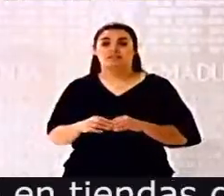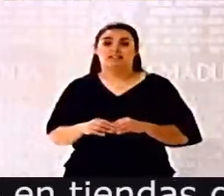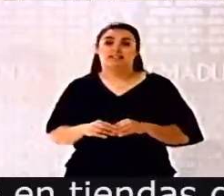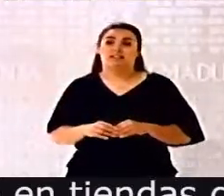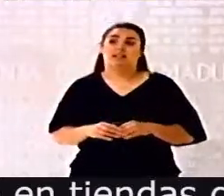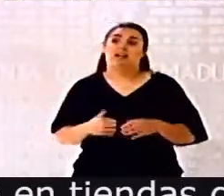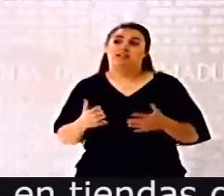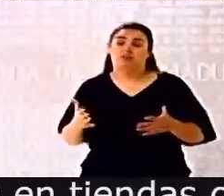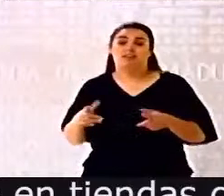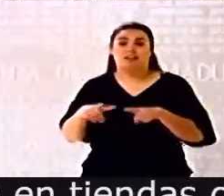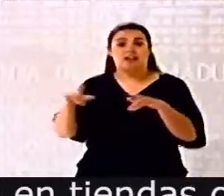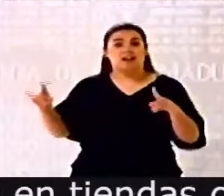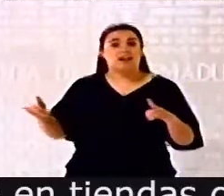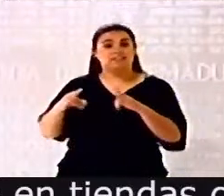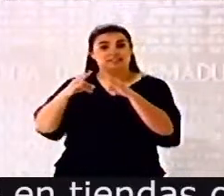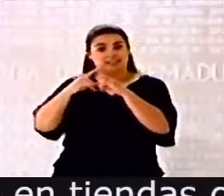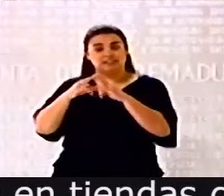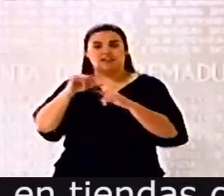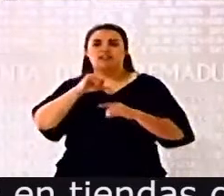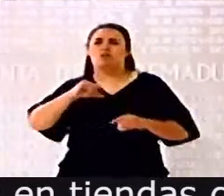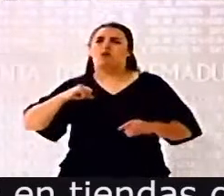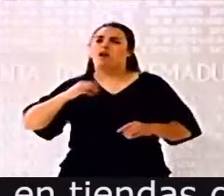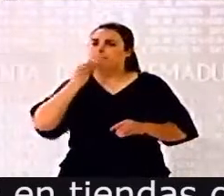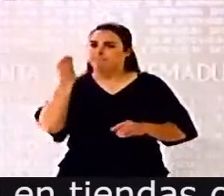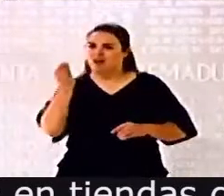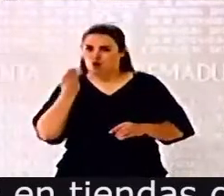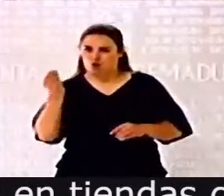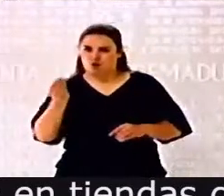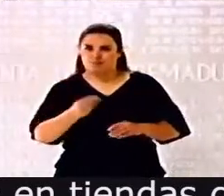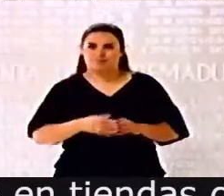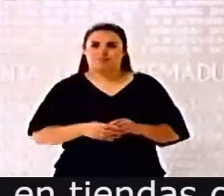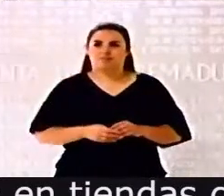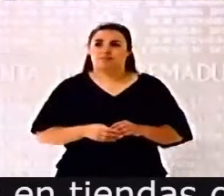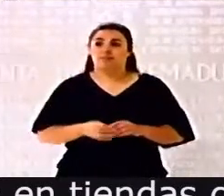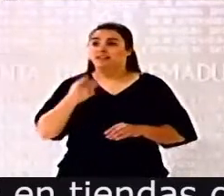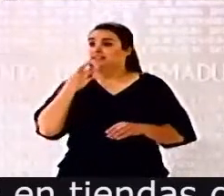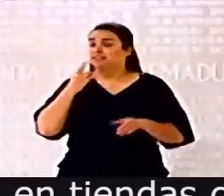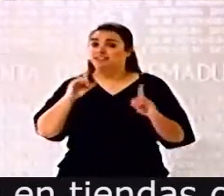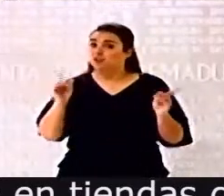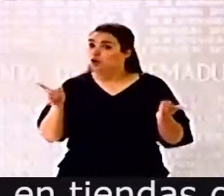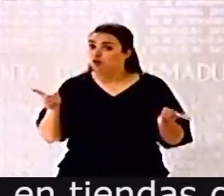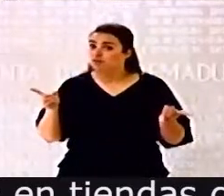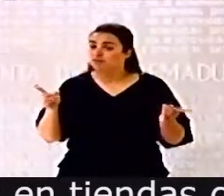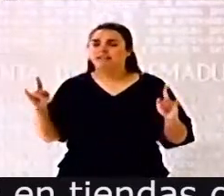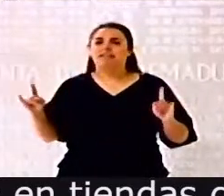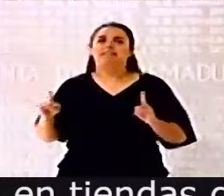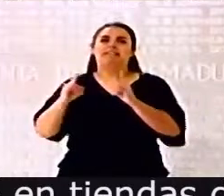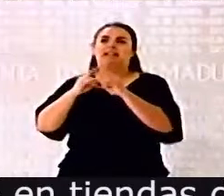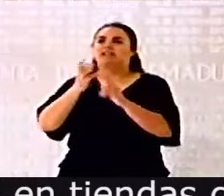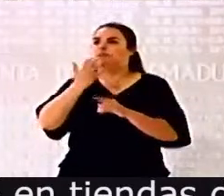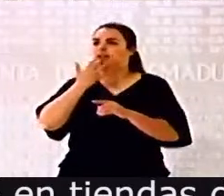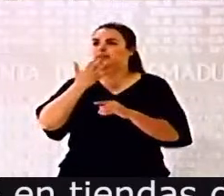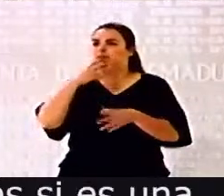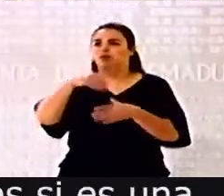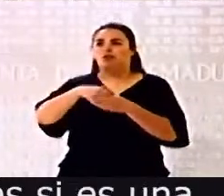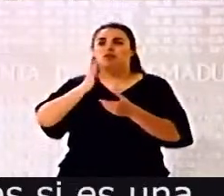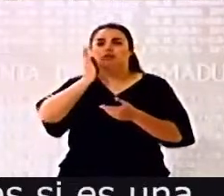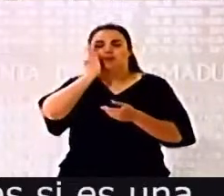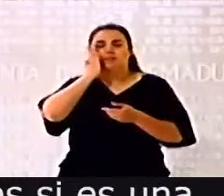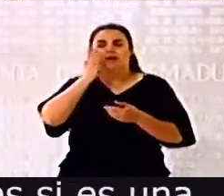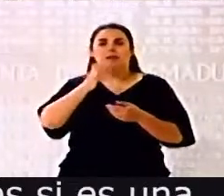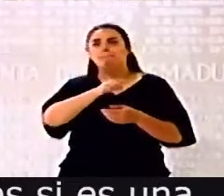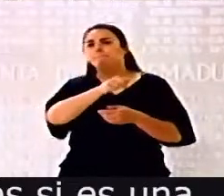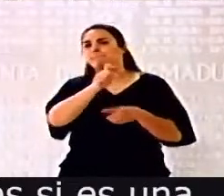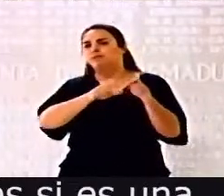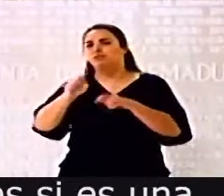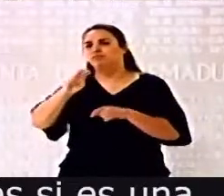pues la tienda, si puede ser individual, mejor. Y si no, pues si es una tienda donde tienen que dormir varias